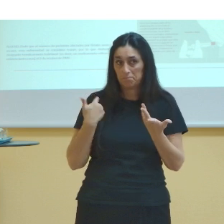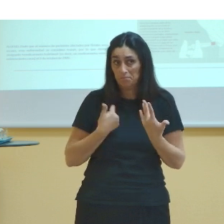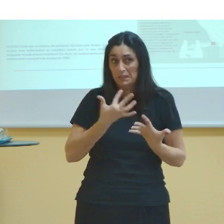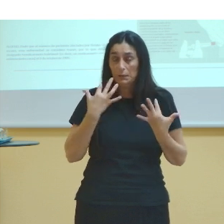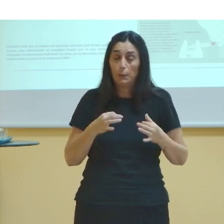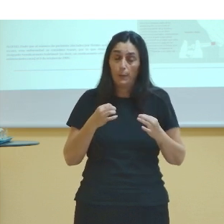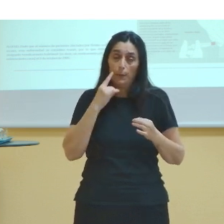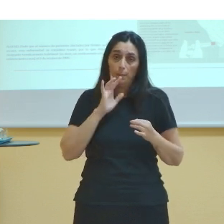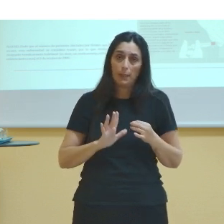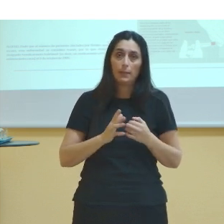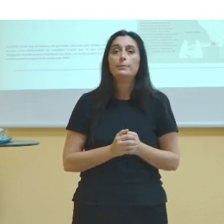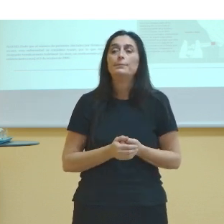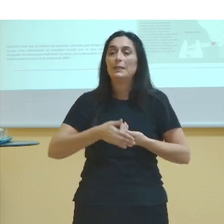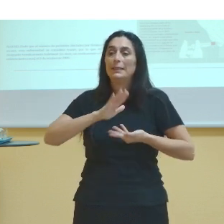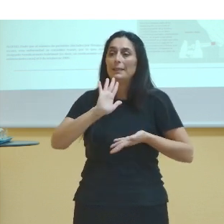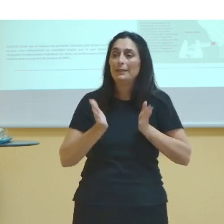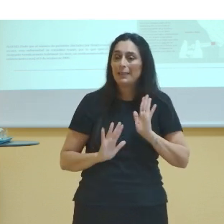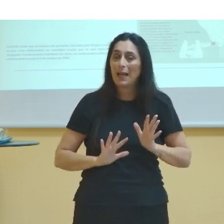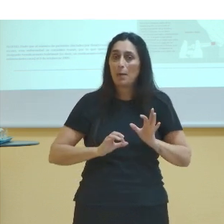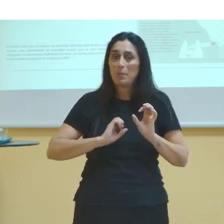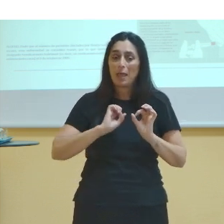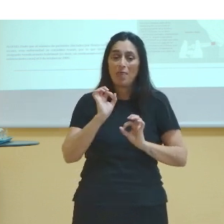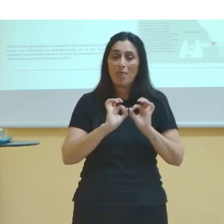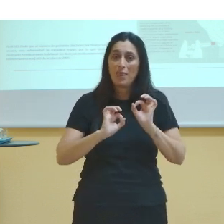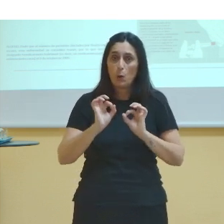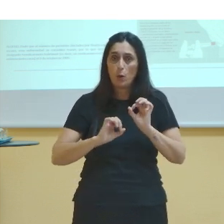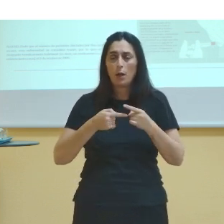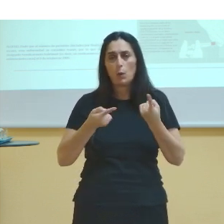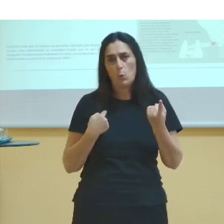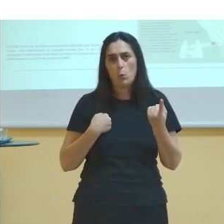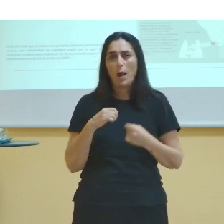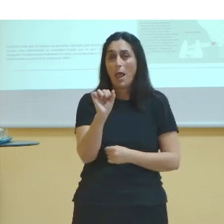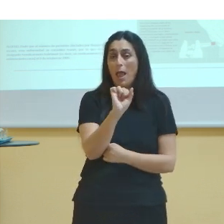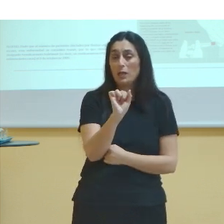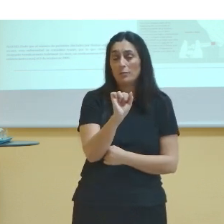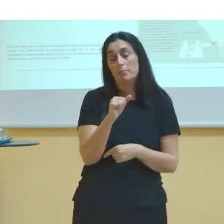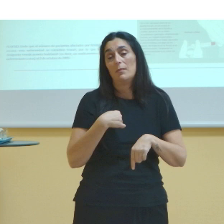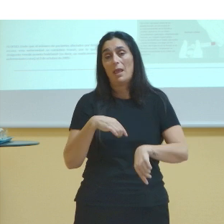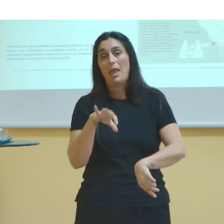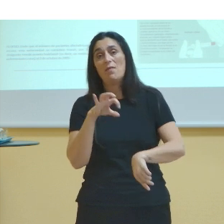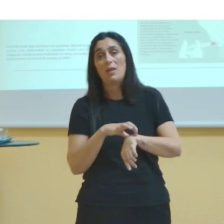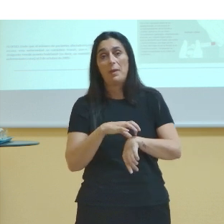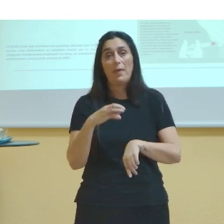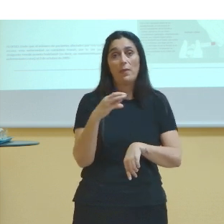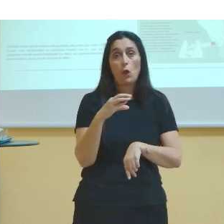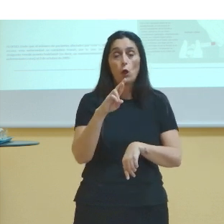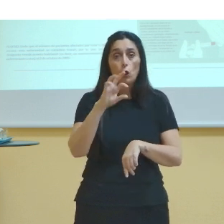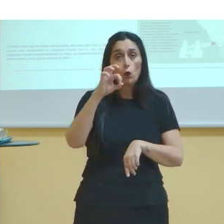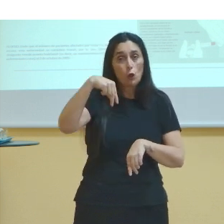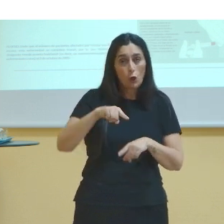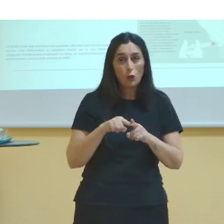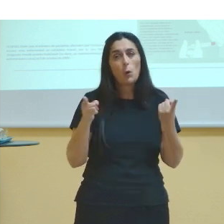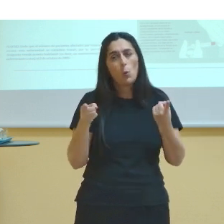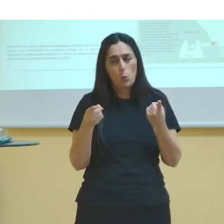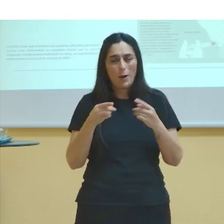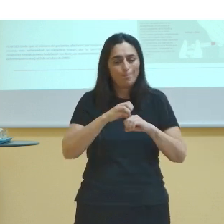sencilla. Tenemos el de terapia celular también, pues alofisel, que esto es, aunque la enfermedad de Crohn no es rara, pues las fístulas perianales sí que son